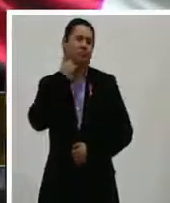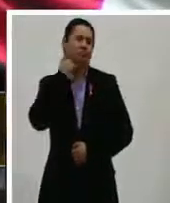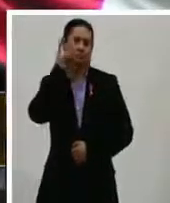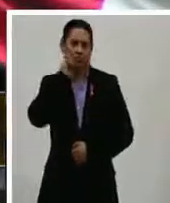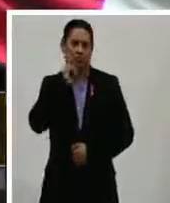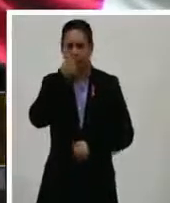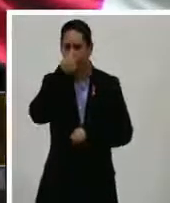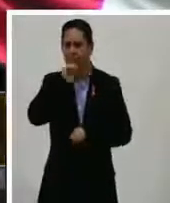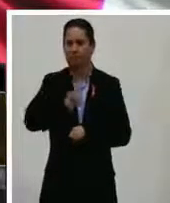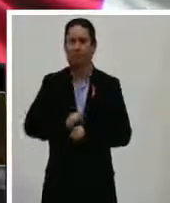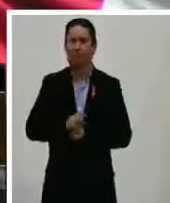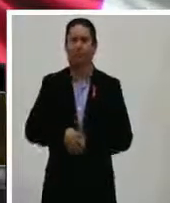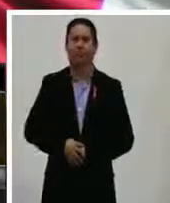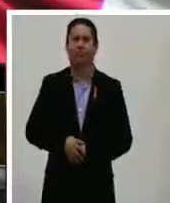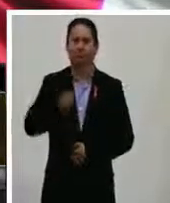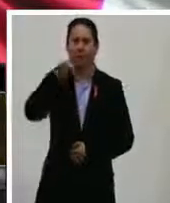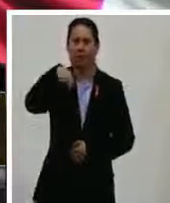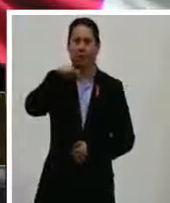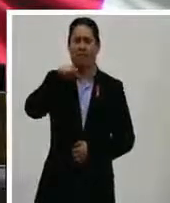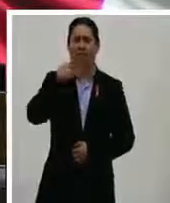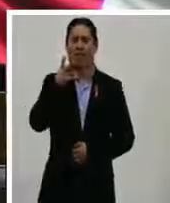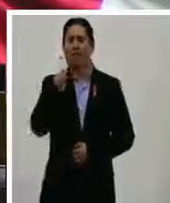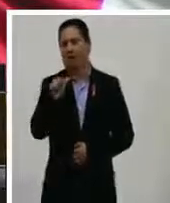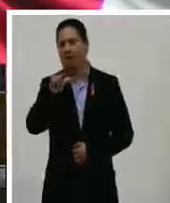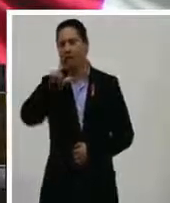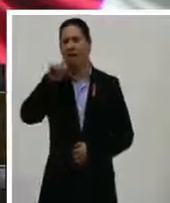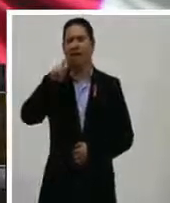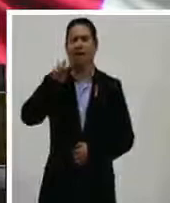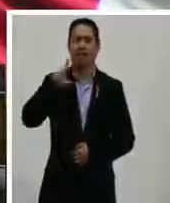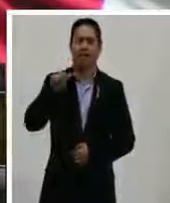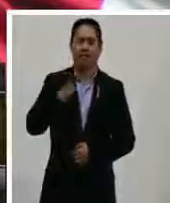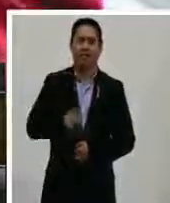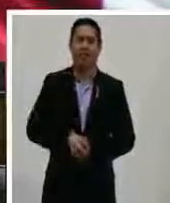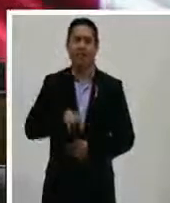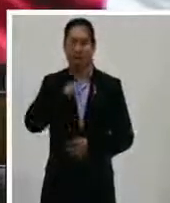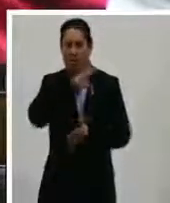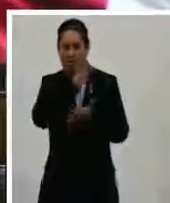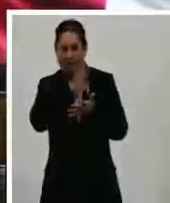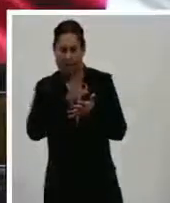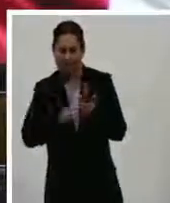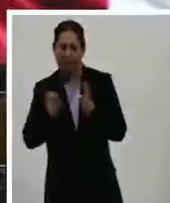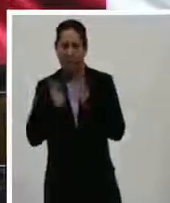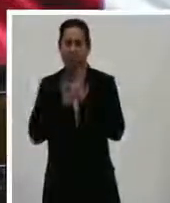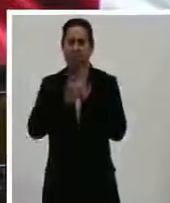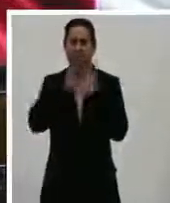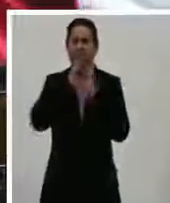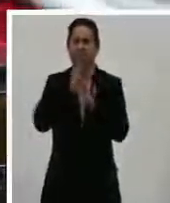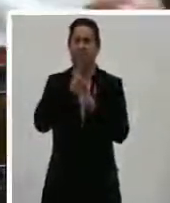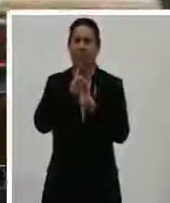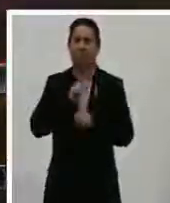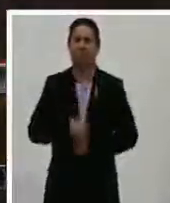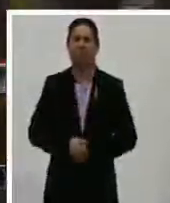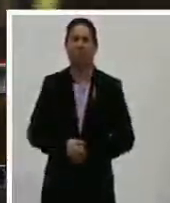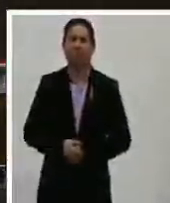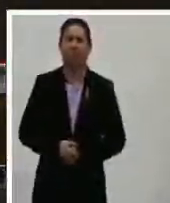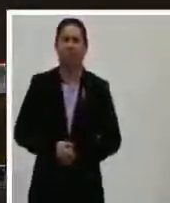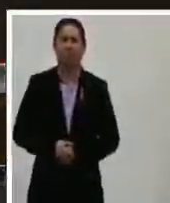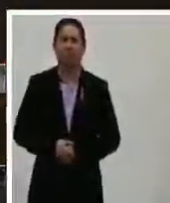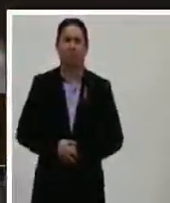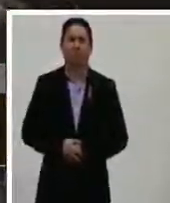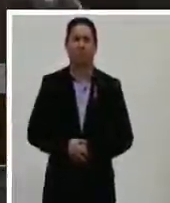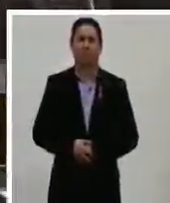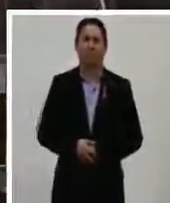diputada secretaria mayra alicia mendoza álvarez de lectura a los puntos resolutivos del dictamen